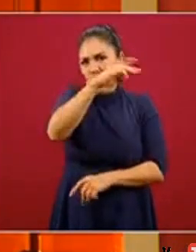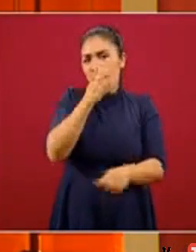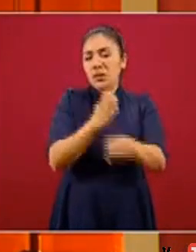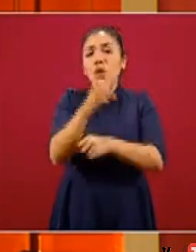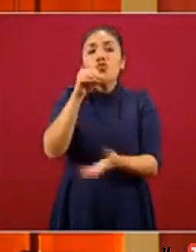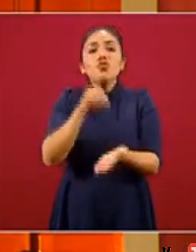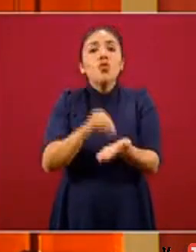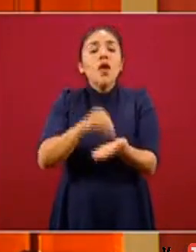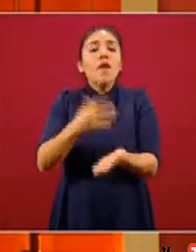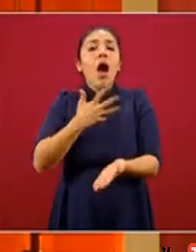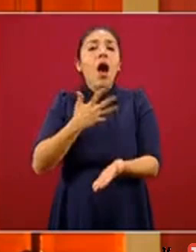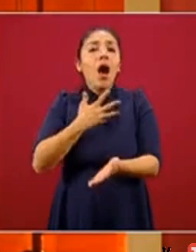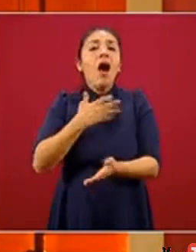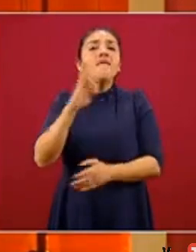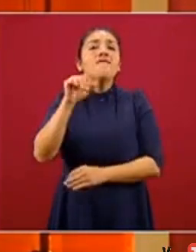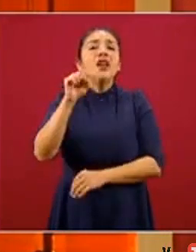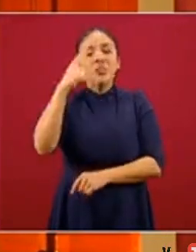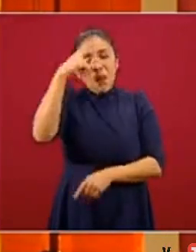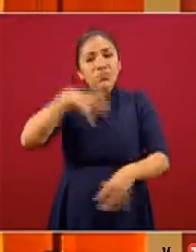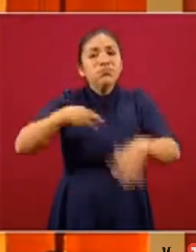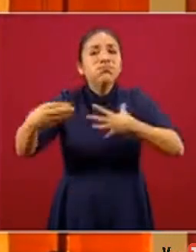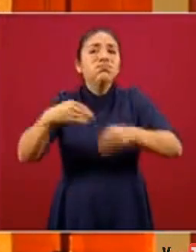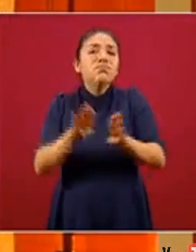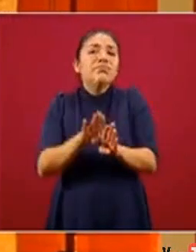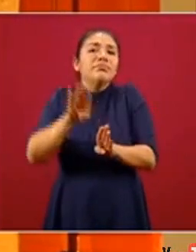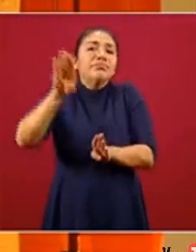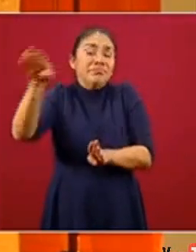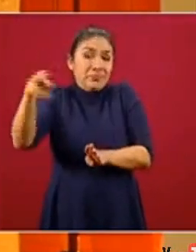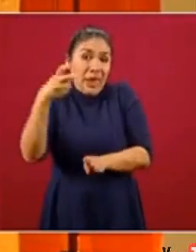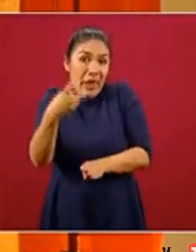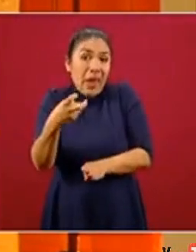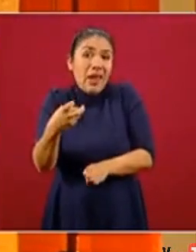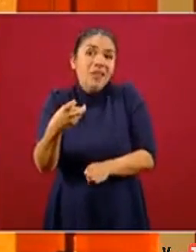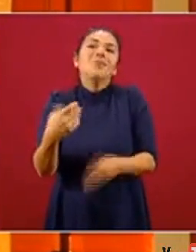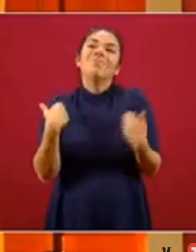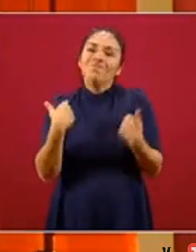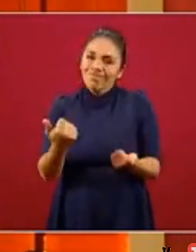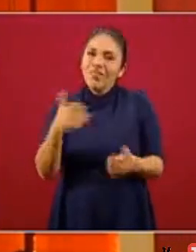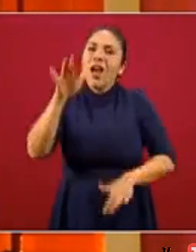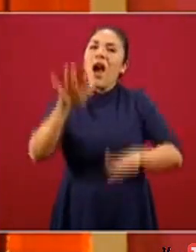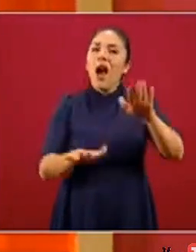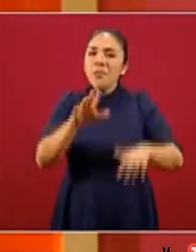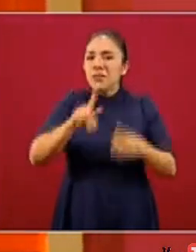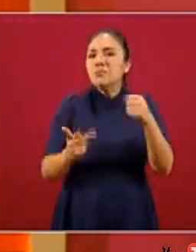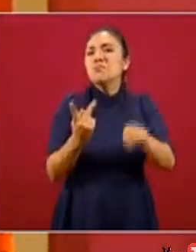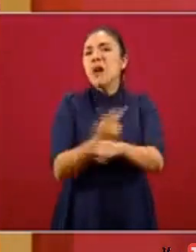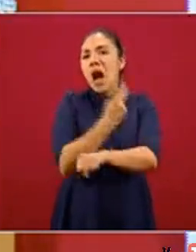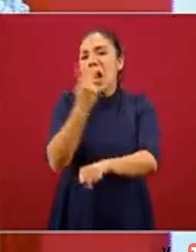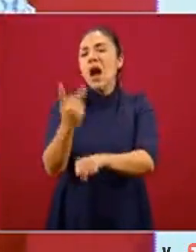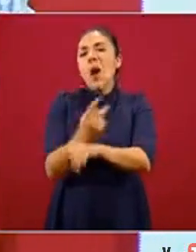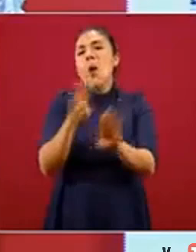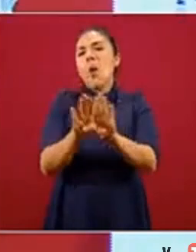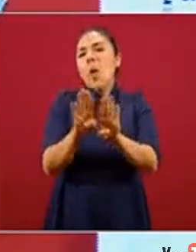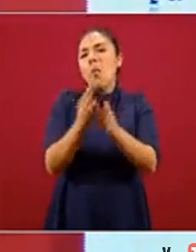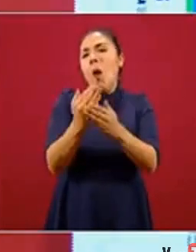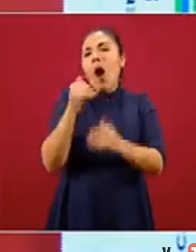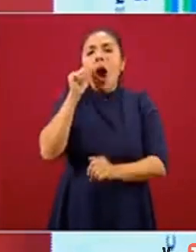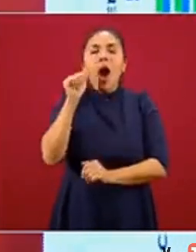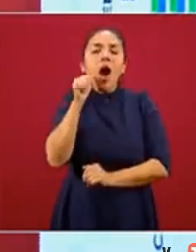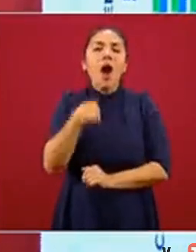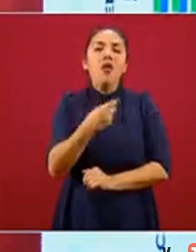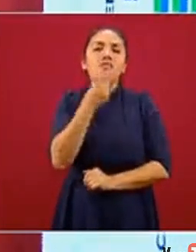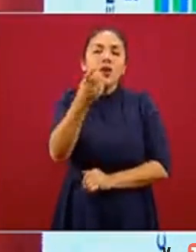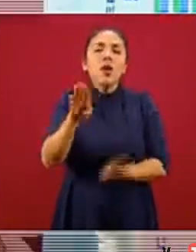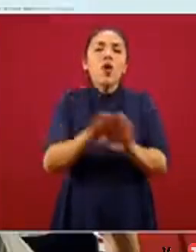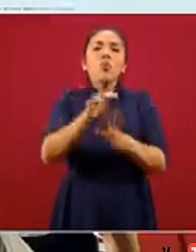se encuentra en una fase ascendente. Entonces, esto se puede presentar, suele presentarse, de hecho, como lo comentábamos ayer para el caso de